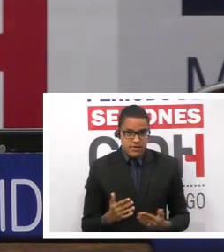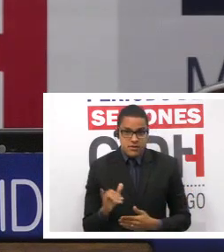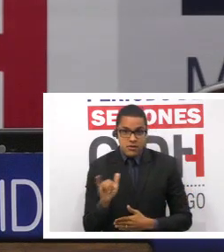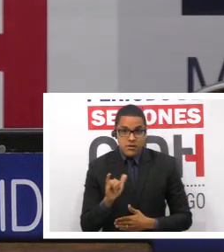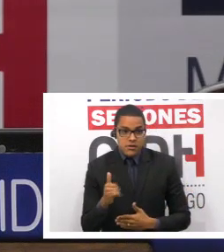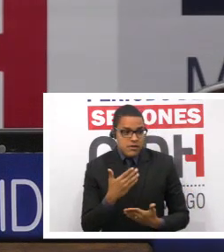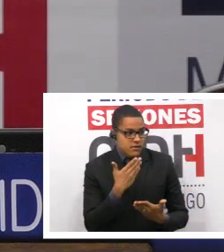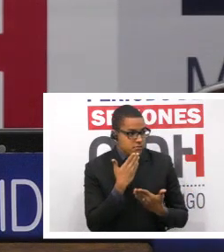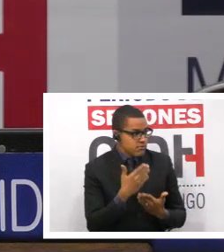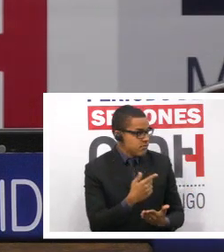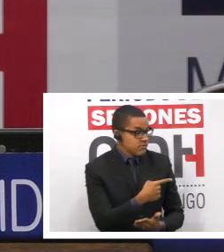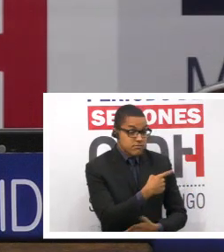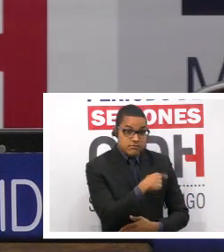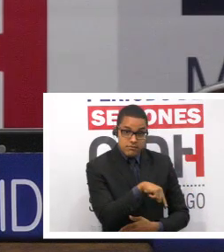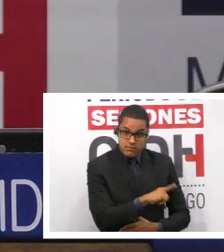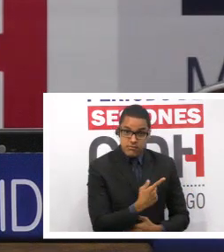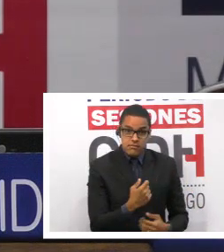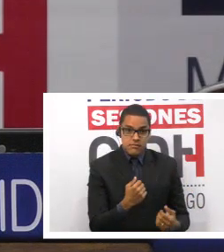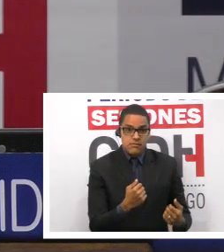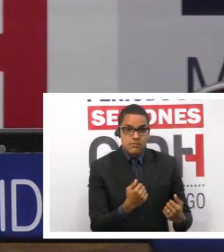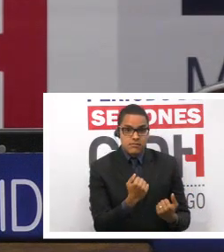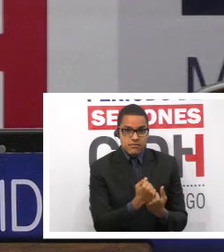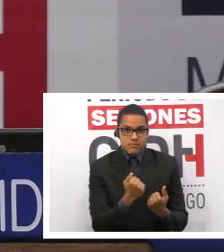cultura intérpretes